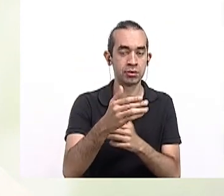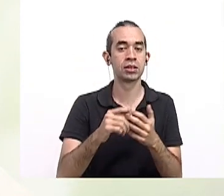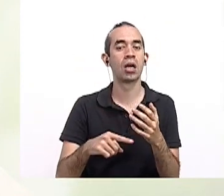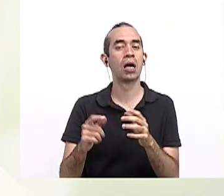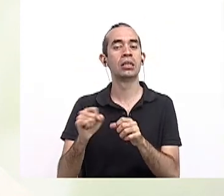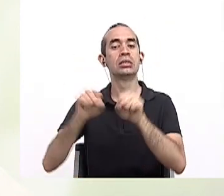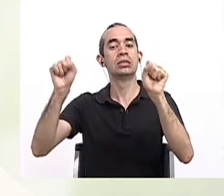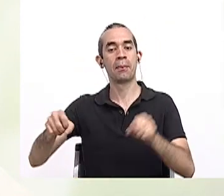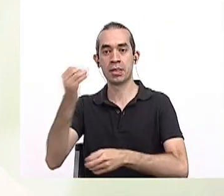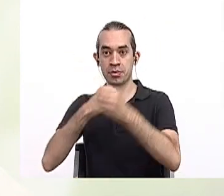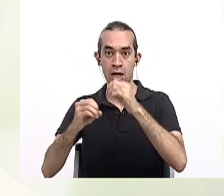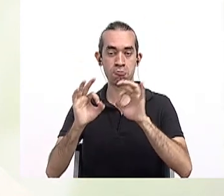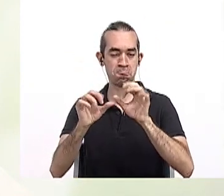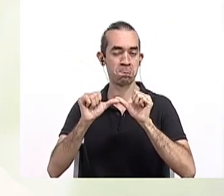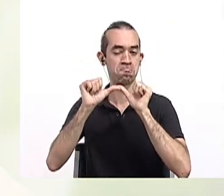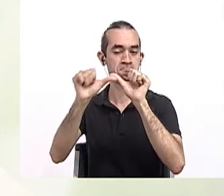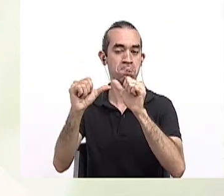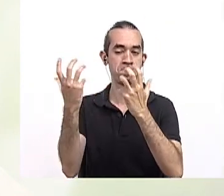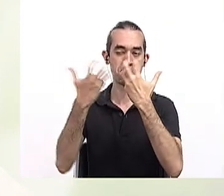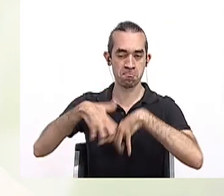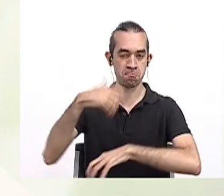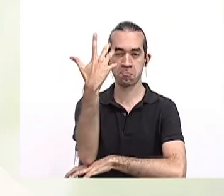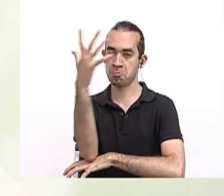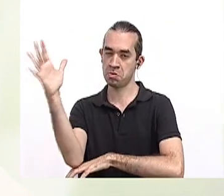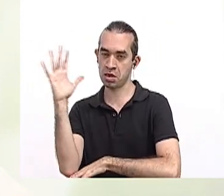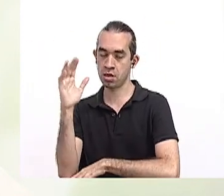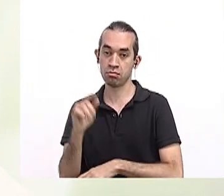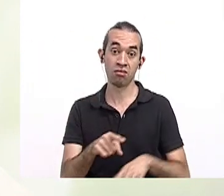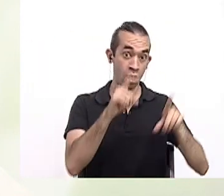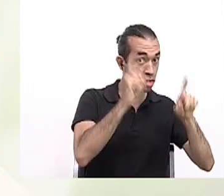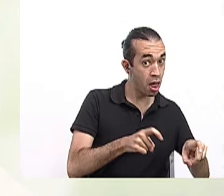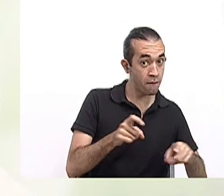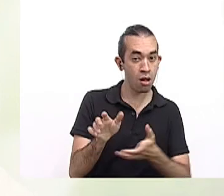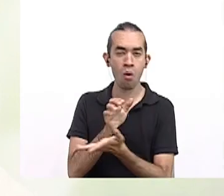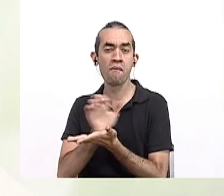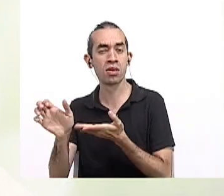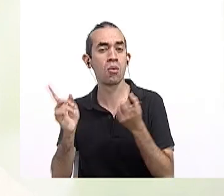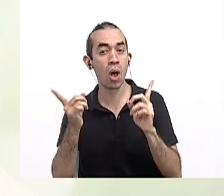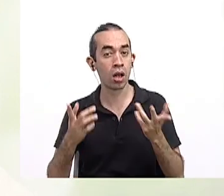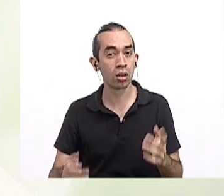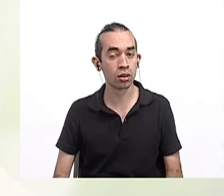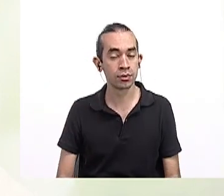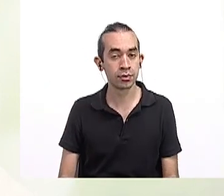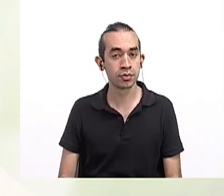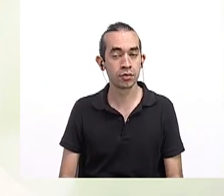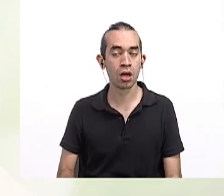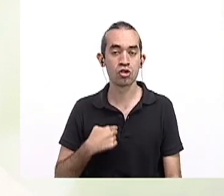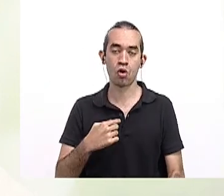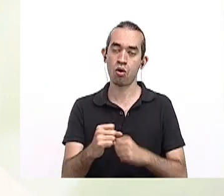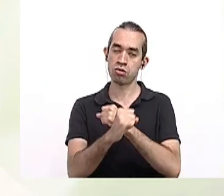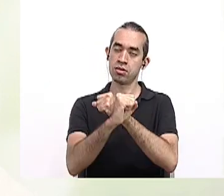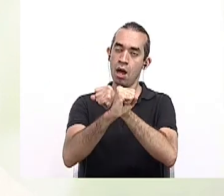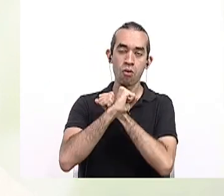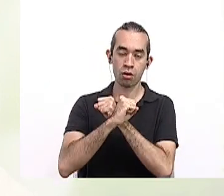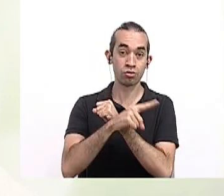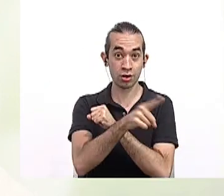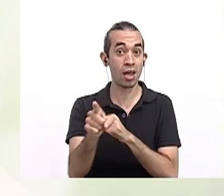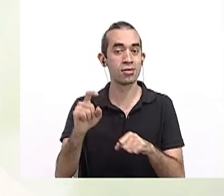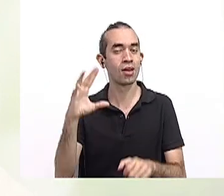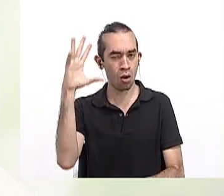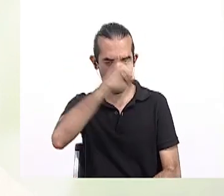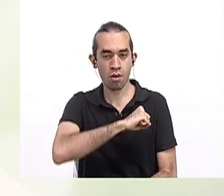será una acción a desarrollar o una acción a disminuir estoy segura que ustedes pudieron